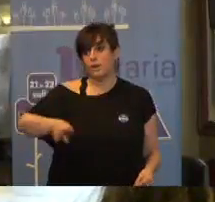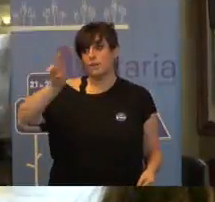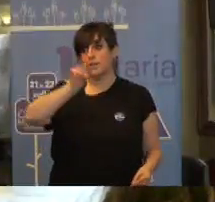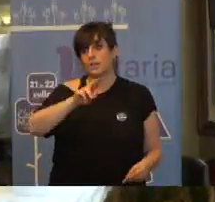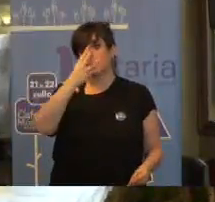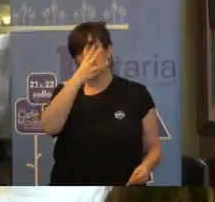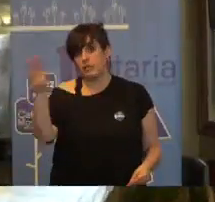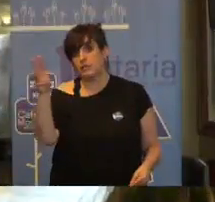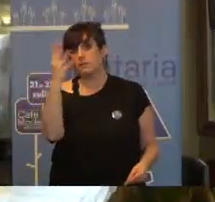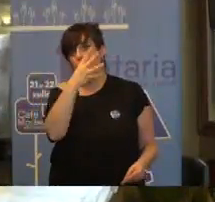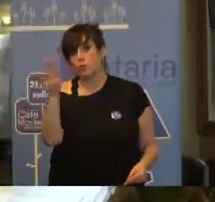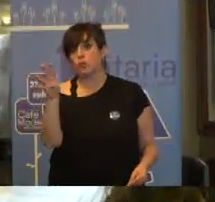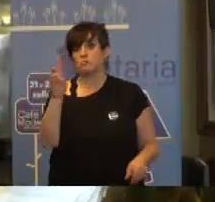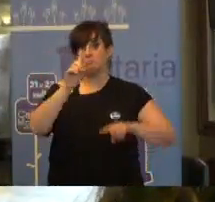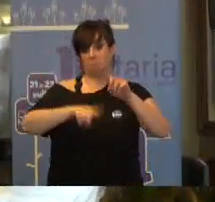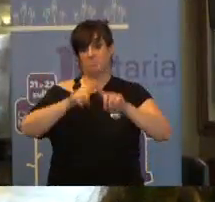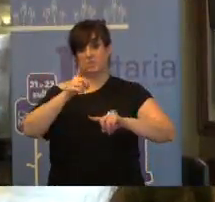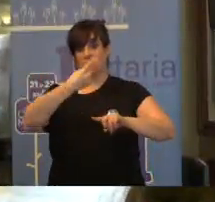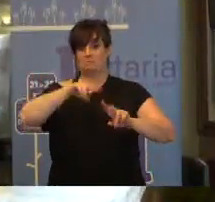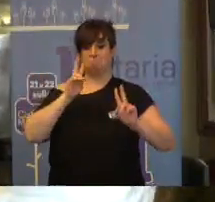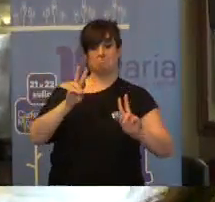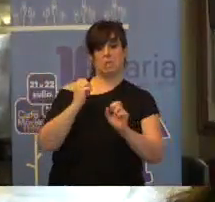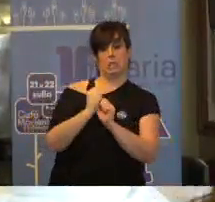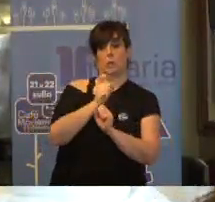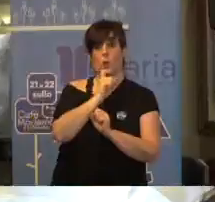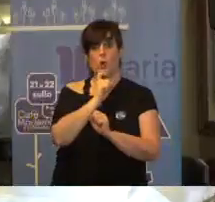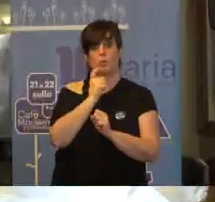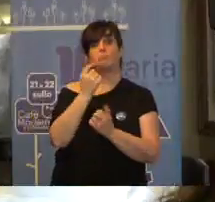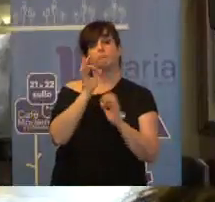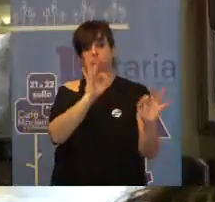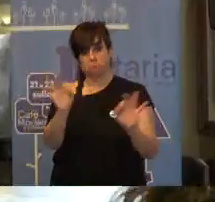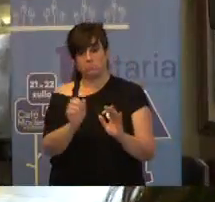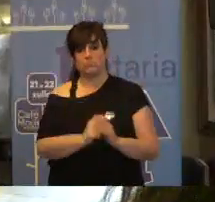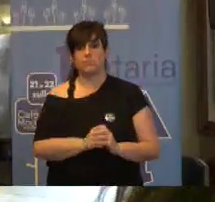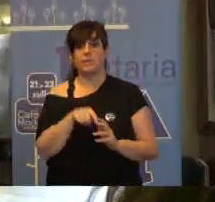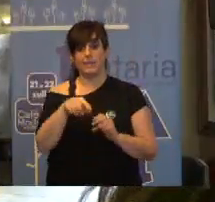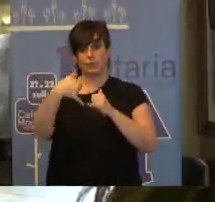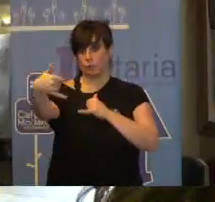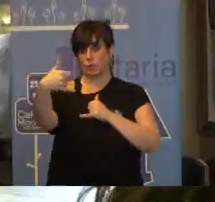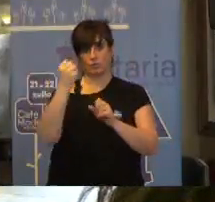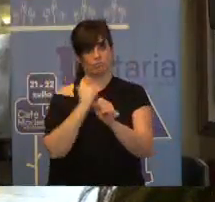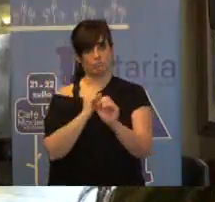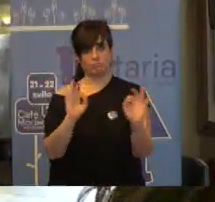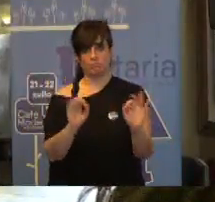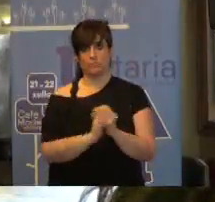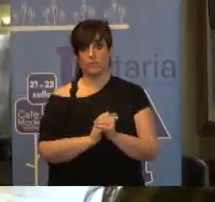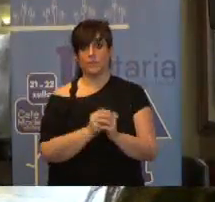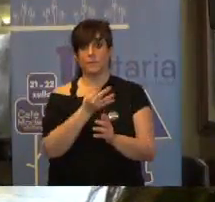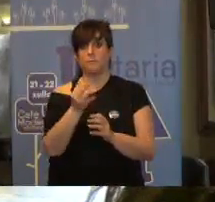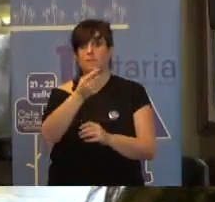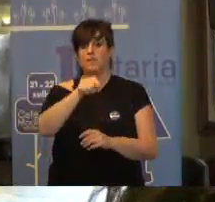4 semanas según como nos vexamos que vai o traballo, pero vamos, evidentemente esa é a liña, e ese debe